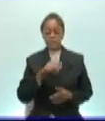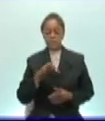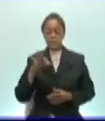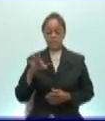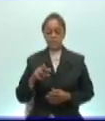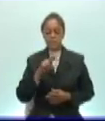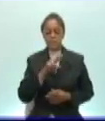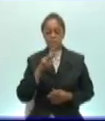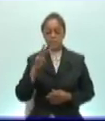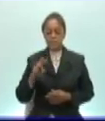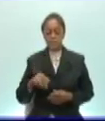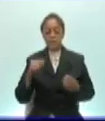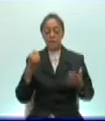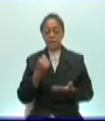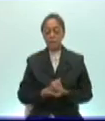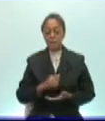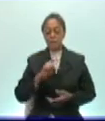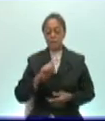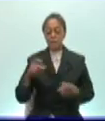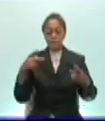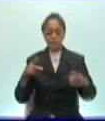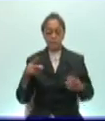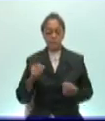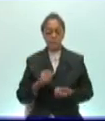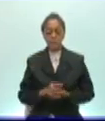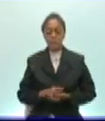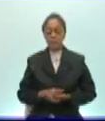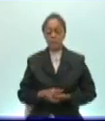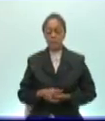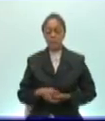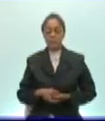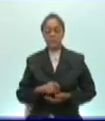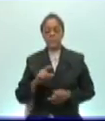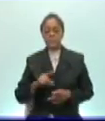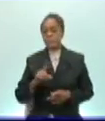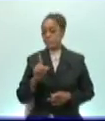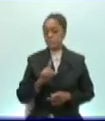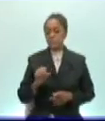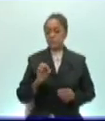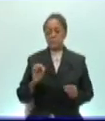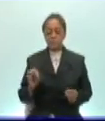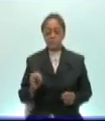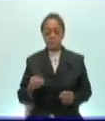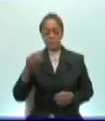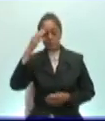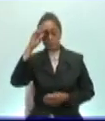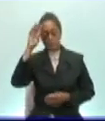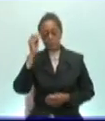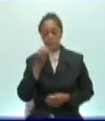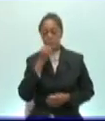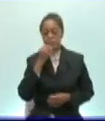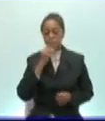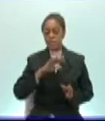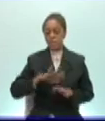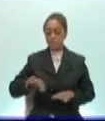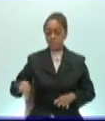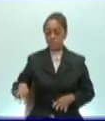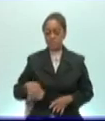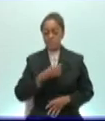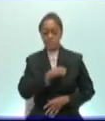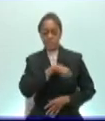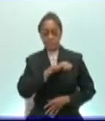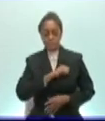aprobó la política de la fruta madura y vimos la condición: por ningún motivo Cuba se puede separar de